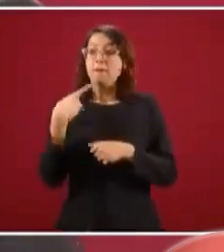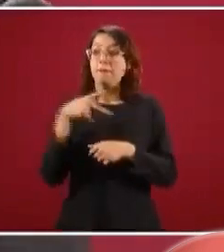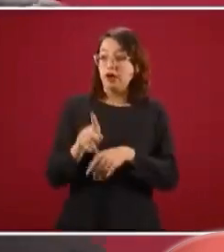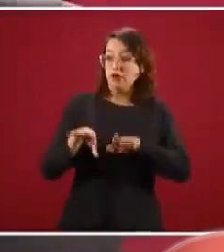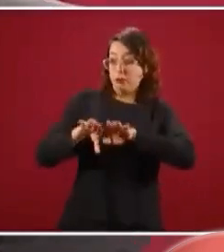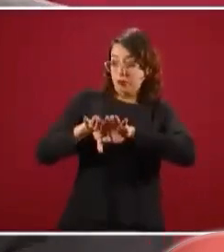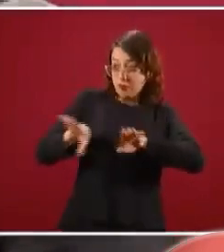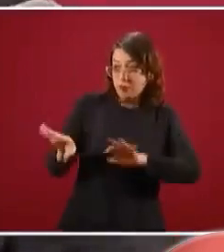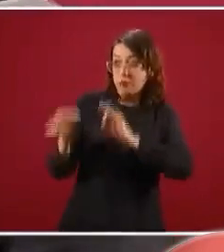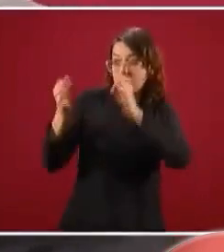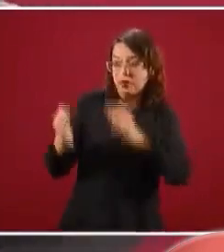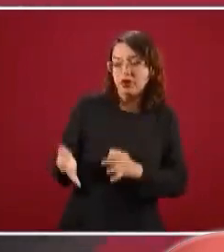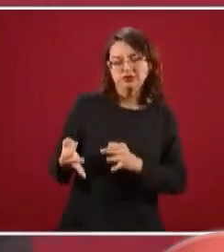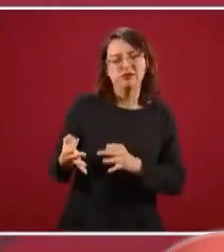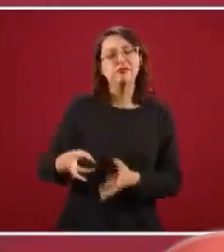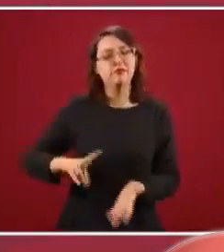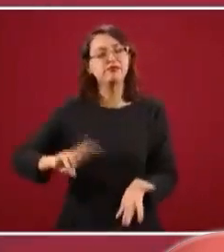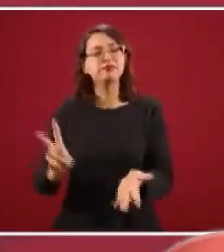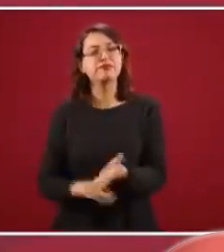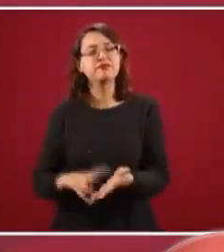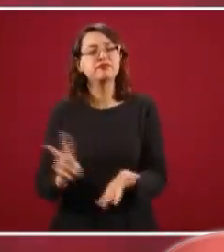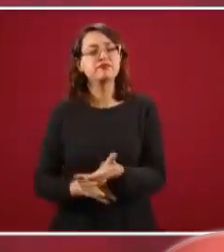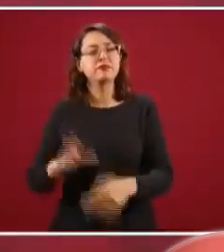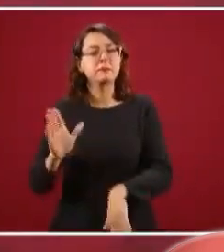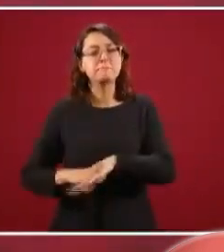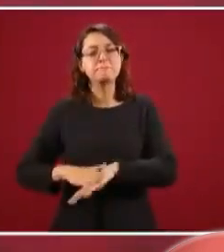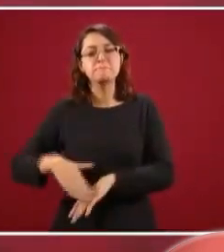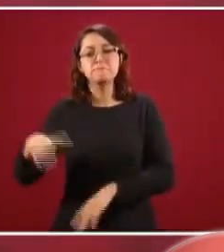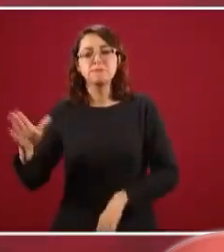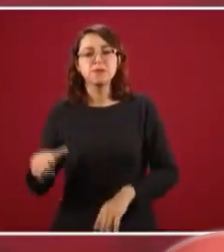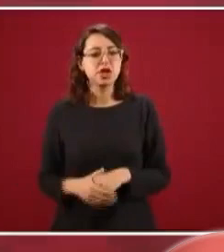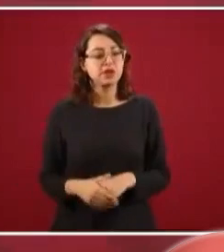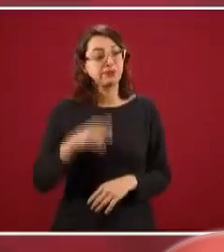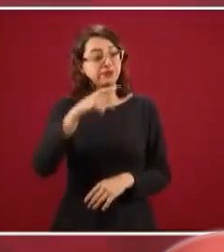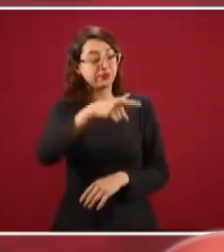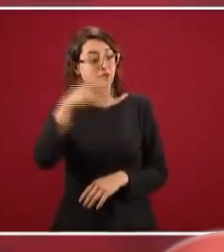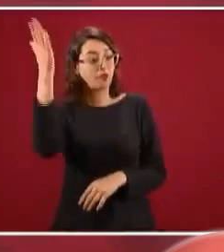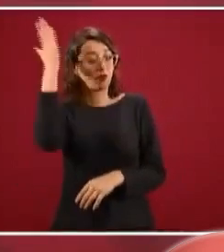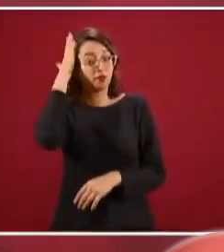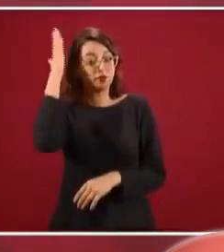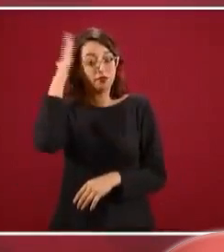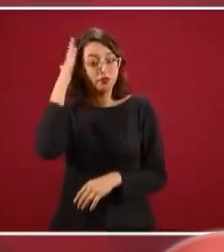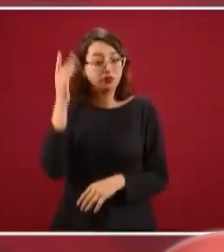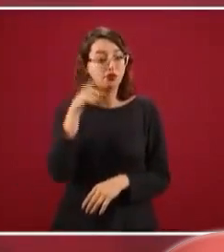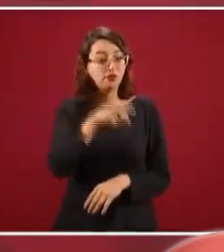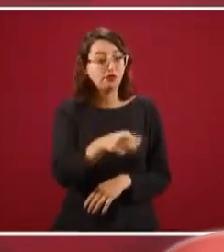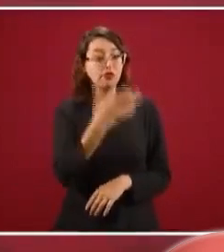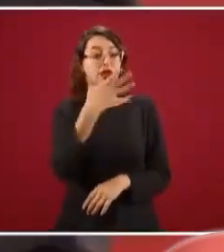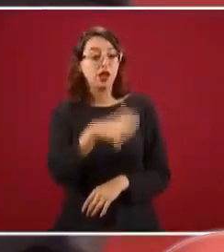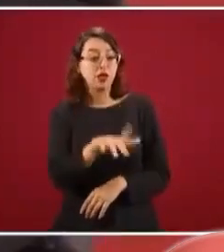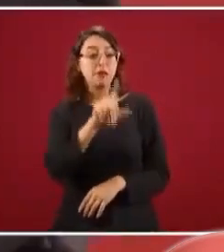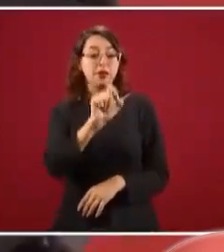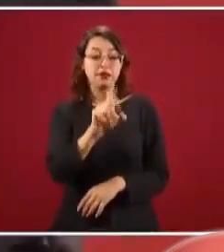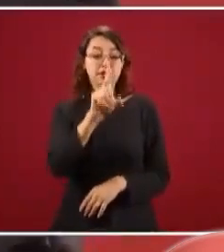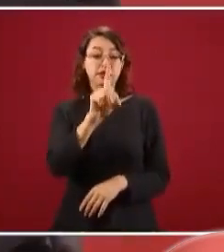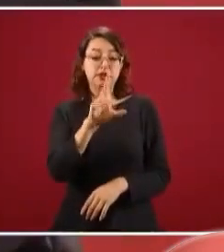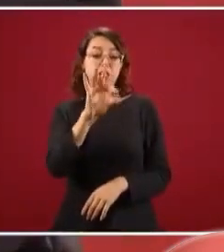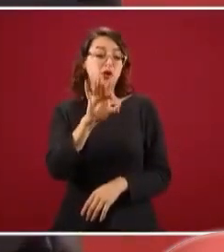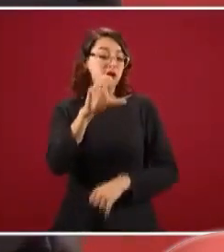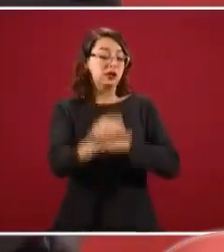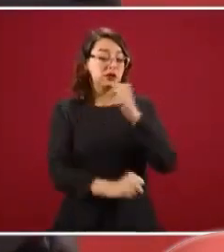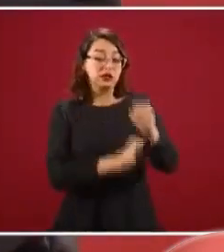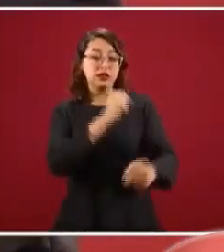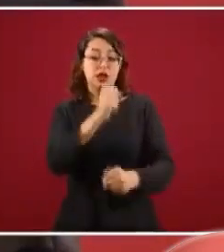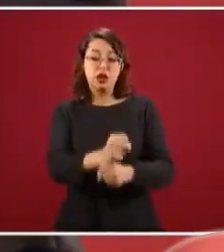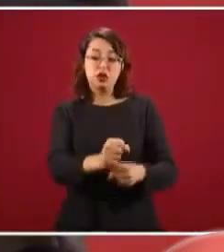Entonces, nada de que este líder tiene 10, 20, 30, 40 años